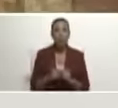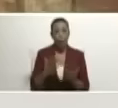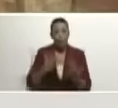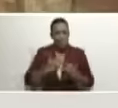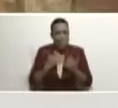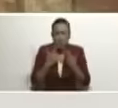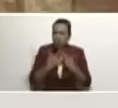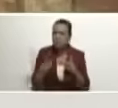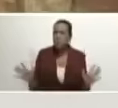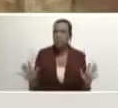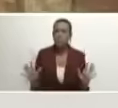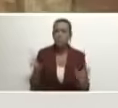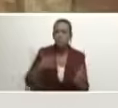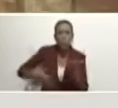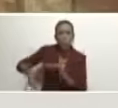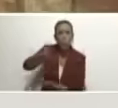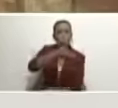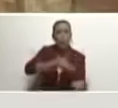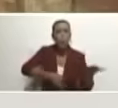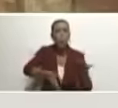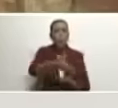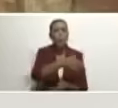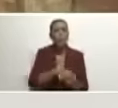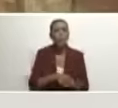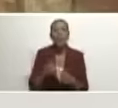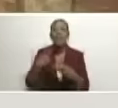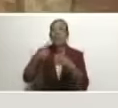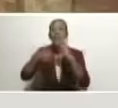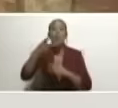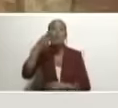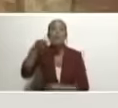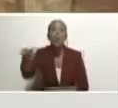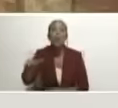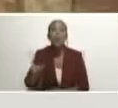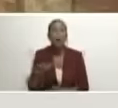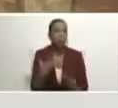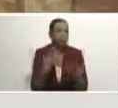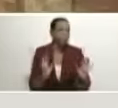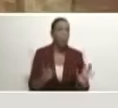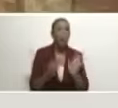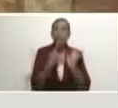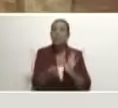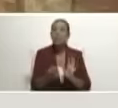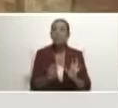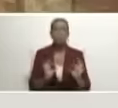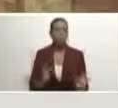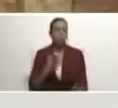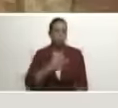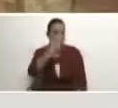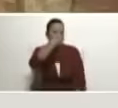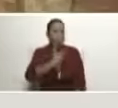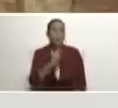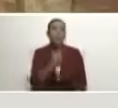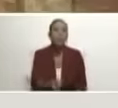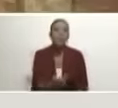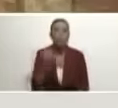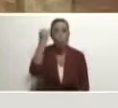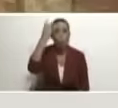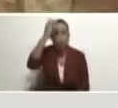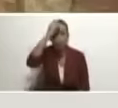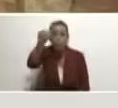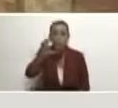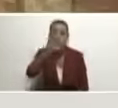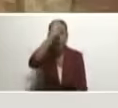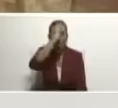multiforme, multicolor, que tenga su expresión en las distintas